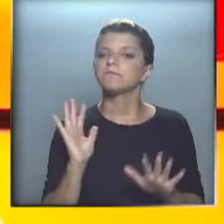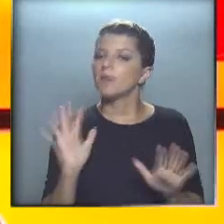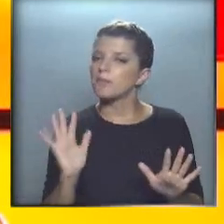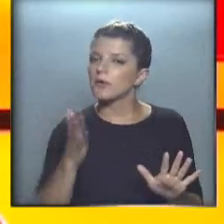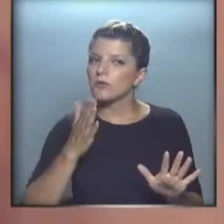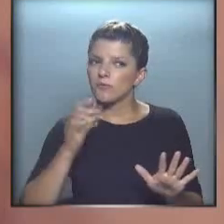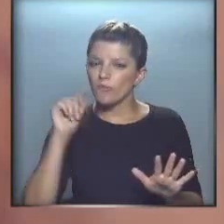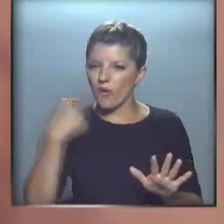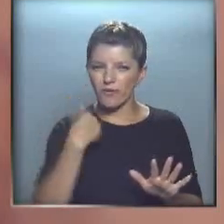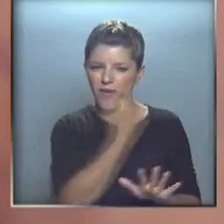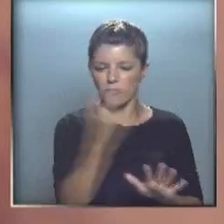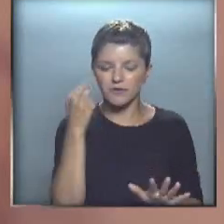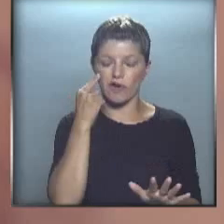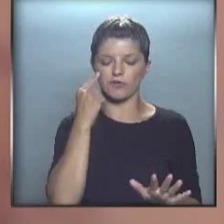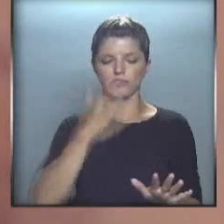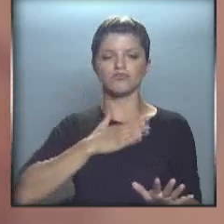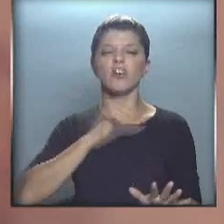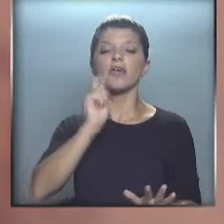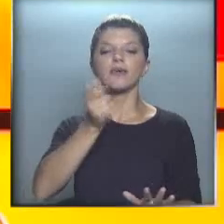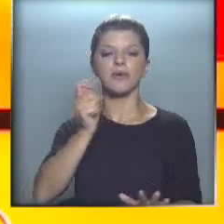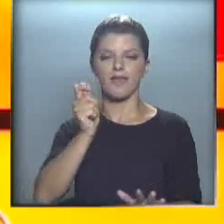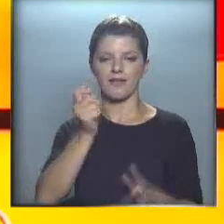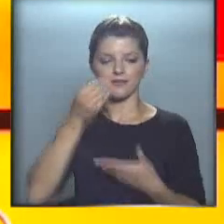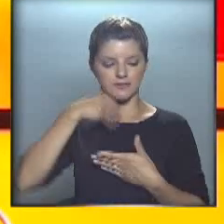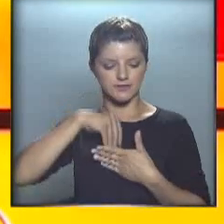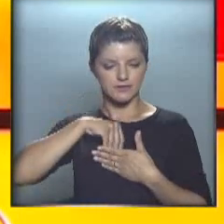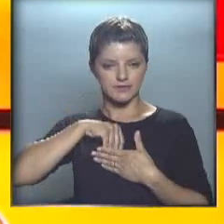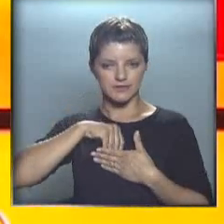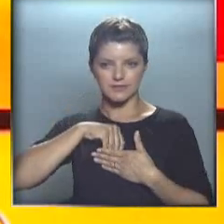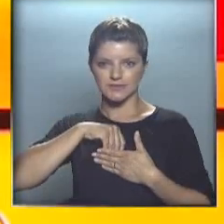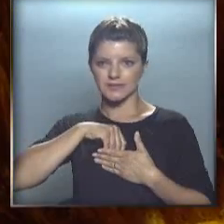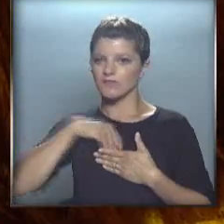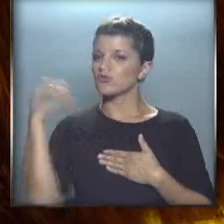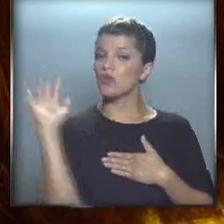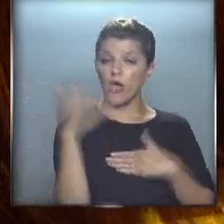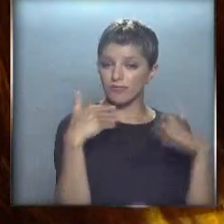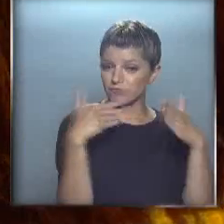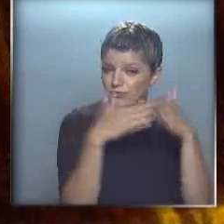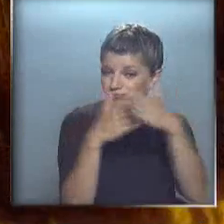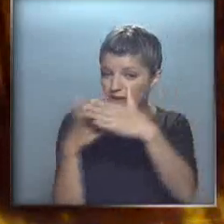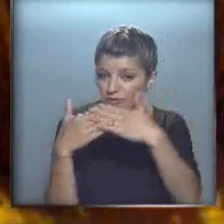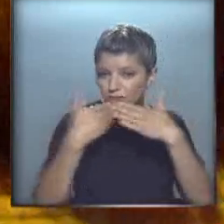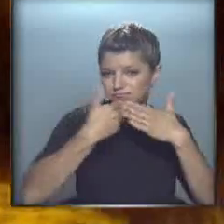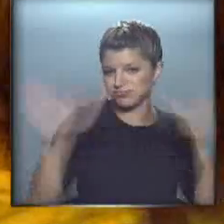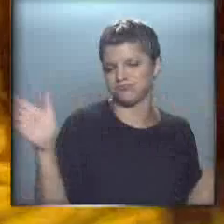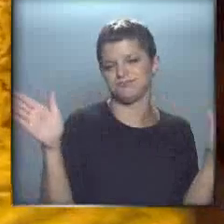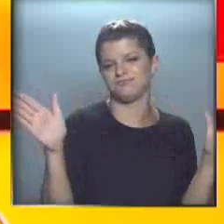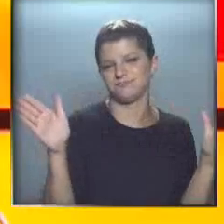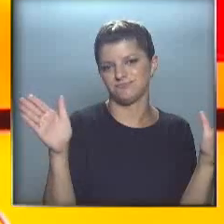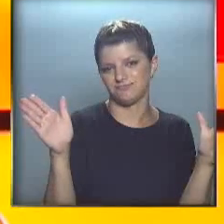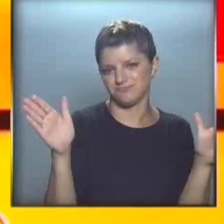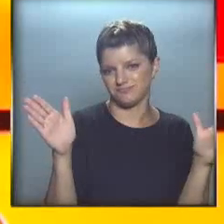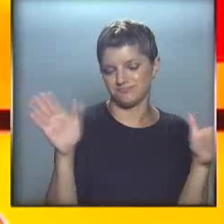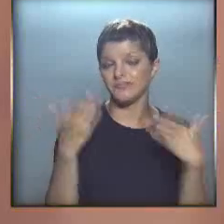saber quién es uno y tener la felicidad de saber la verdad supera cualquier situación dificultosa. Claro.